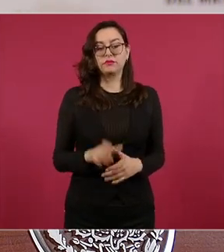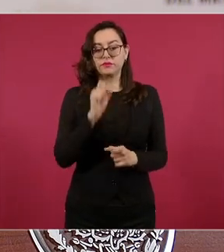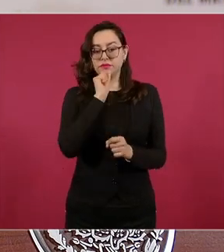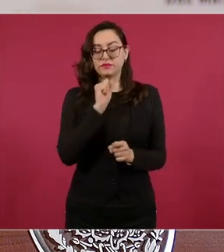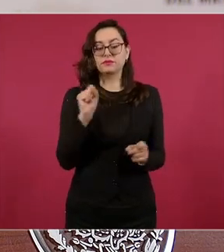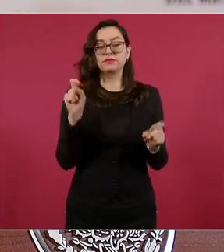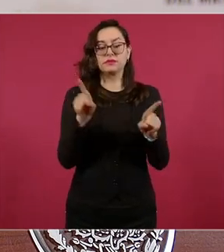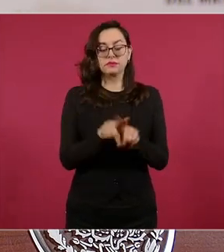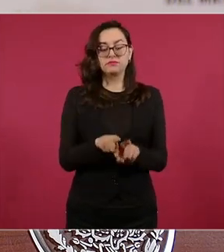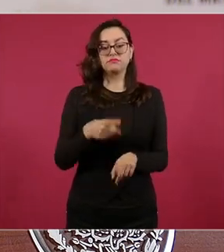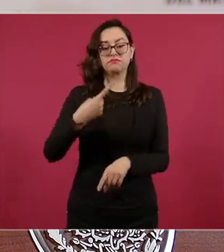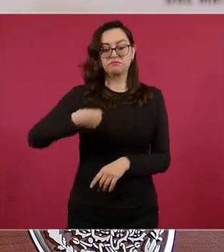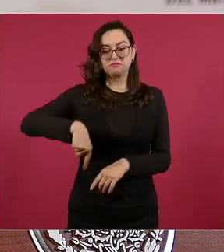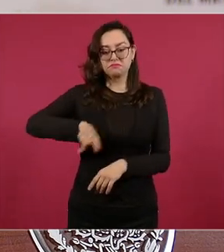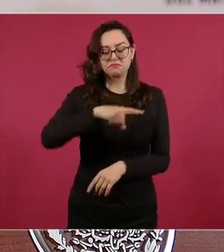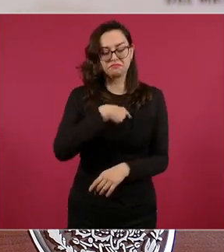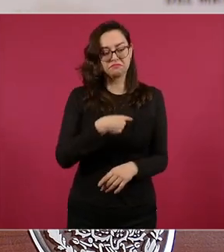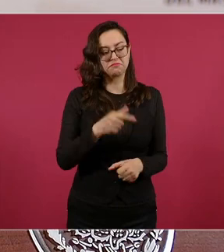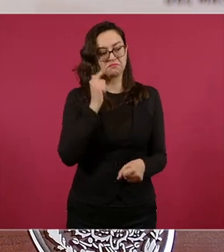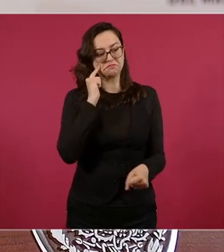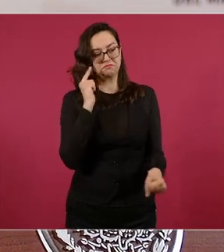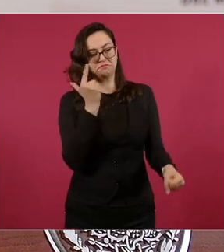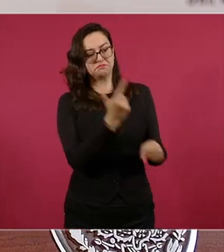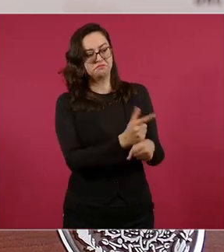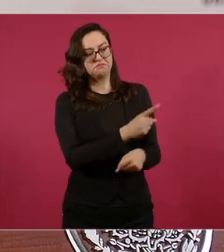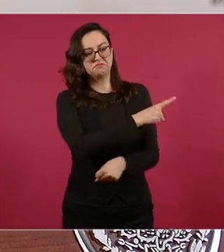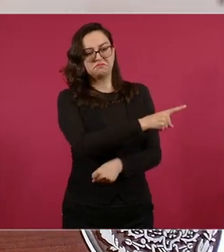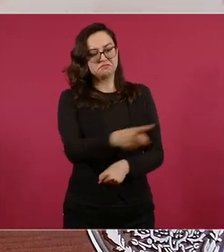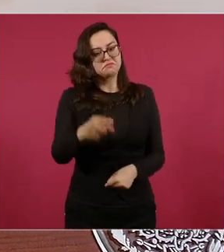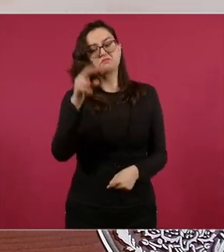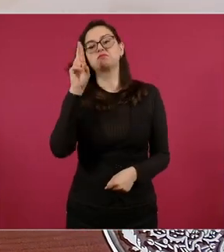el racismo, el clasismo,